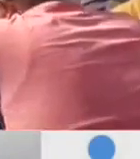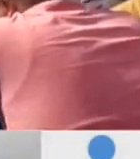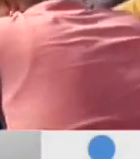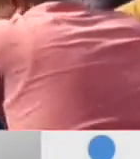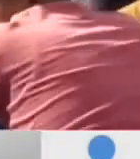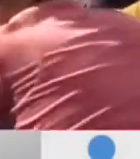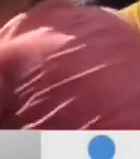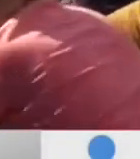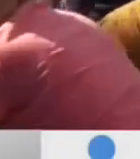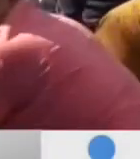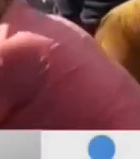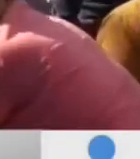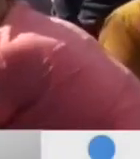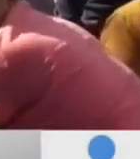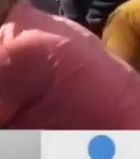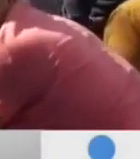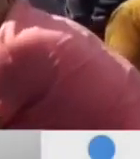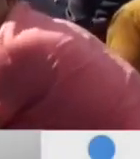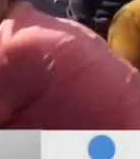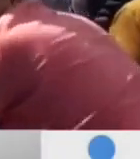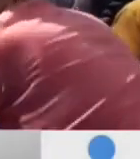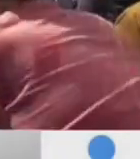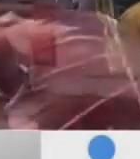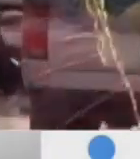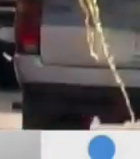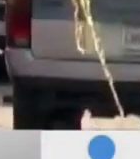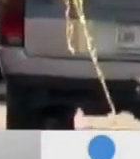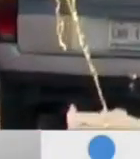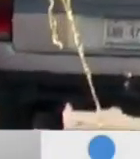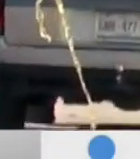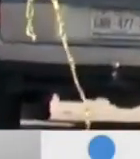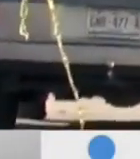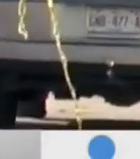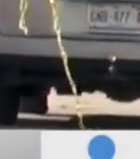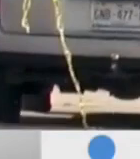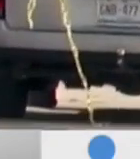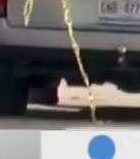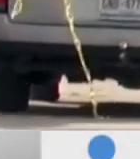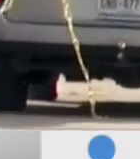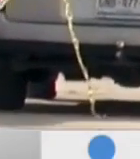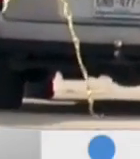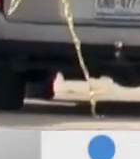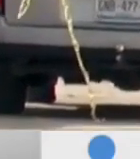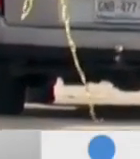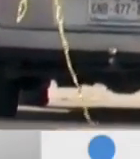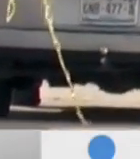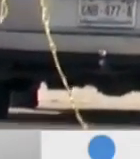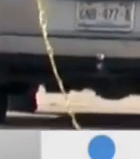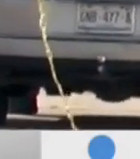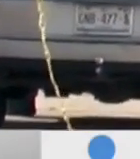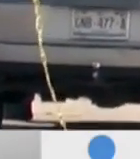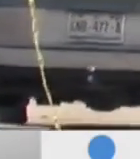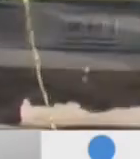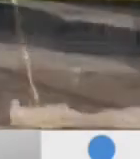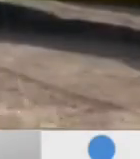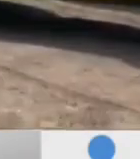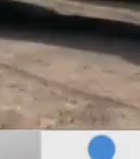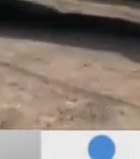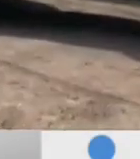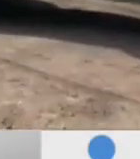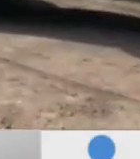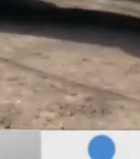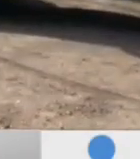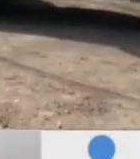fueron ejecutadas en diferentes hechos en el estado de Guanajuato. Entre los sucesos destacan las 9 ejecuciones en el Parador San Fernando sobre la